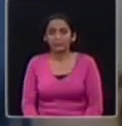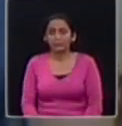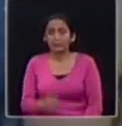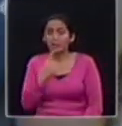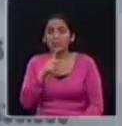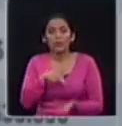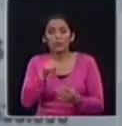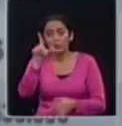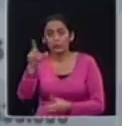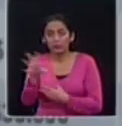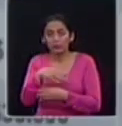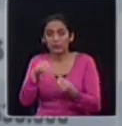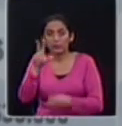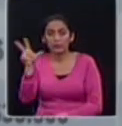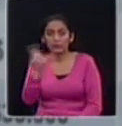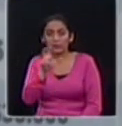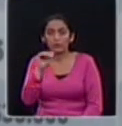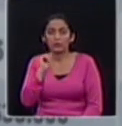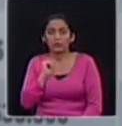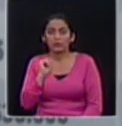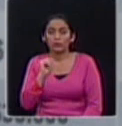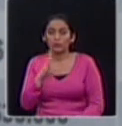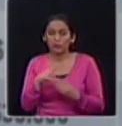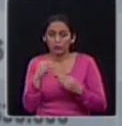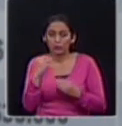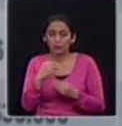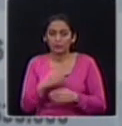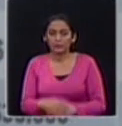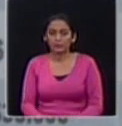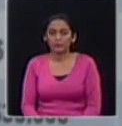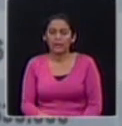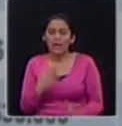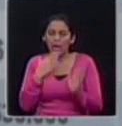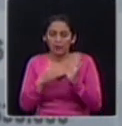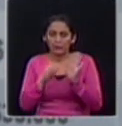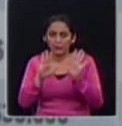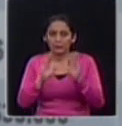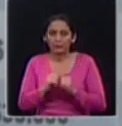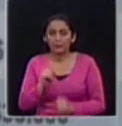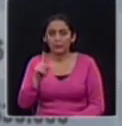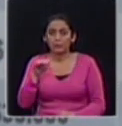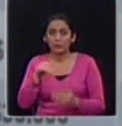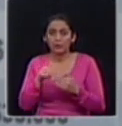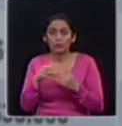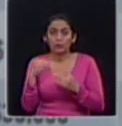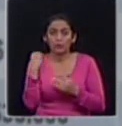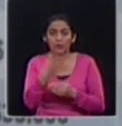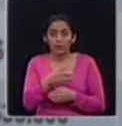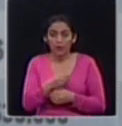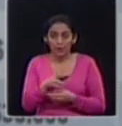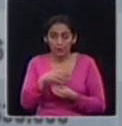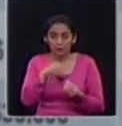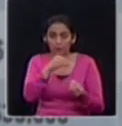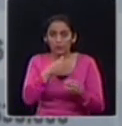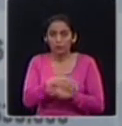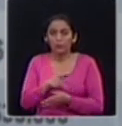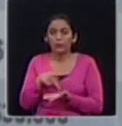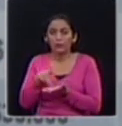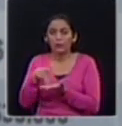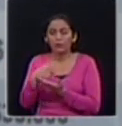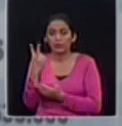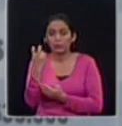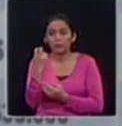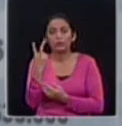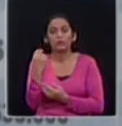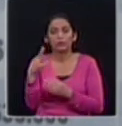con proyección a inversión a 10 meses. Por ejemplo, si depositaban 1.000 dólares, les entregaban 12 dólares diarios como intereses. Esto llamaba